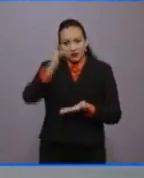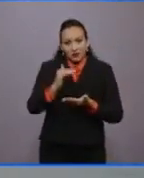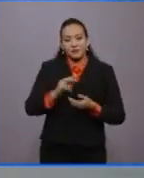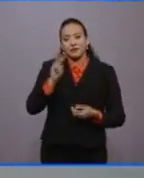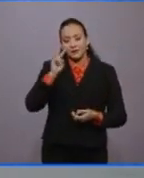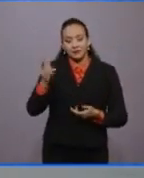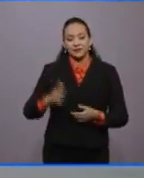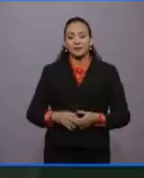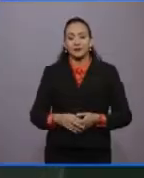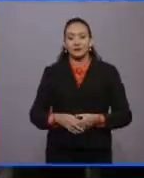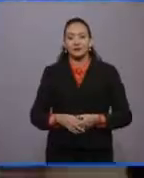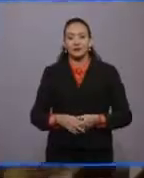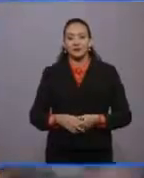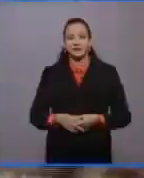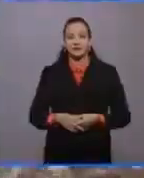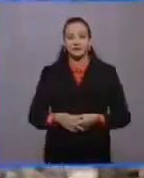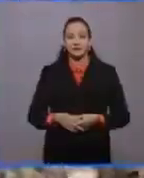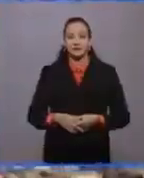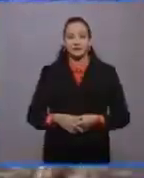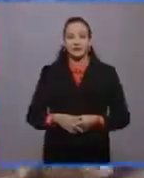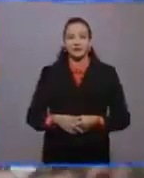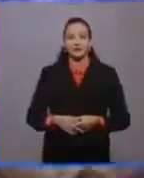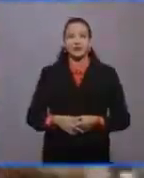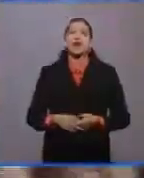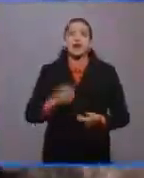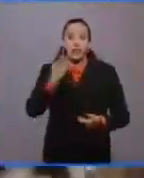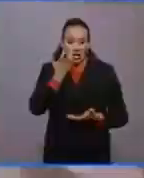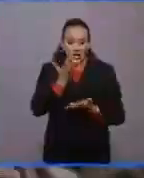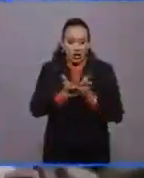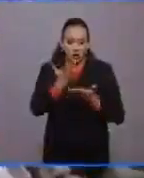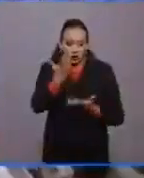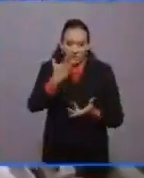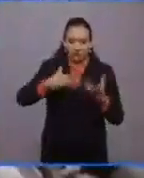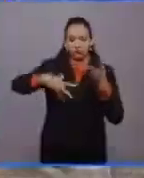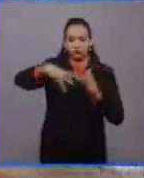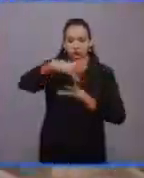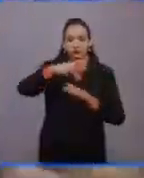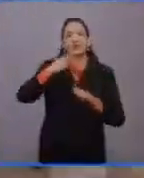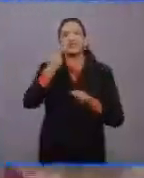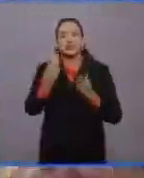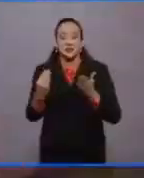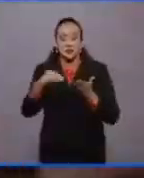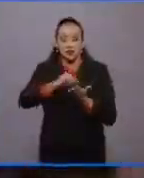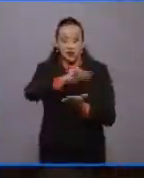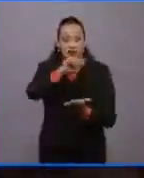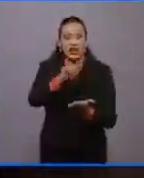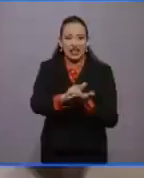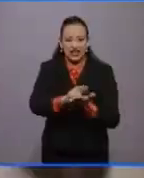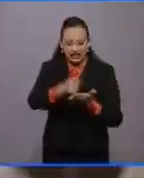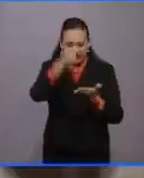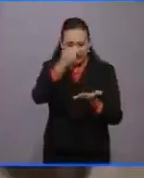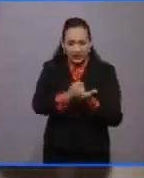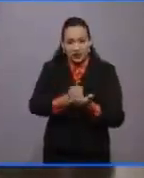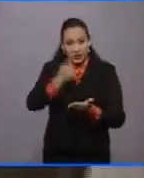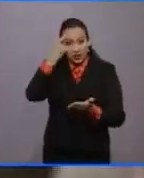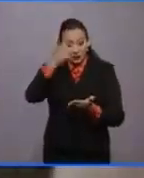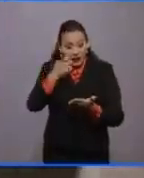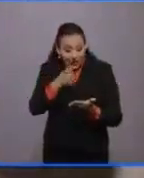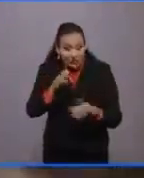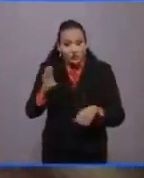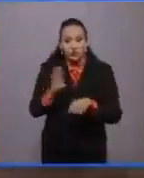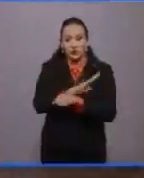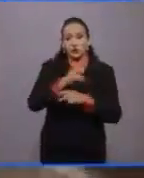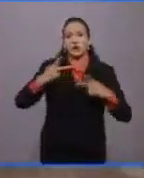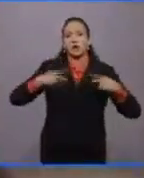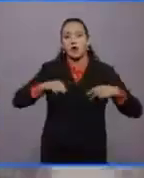UNAM. El modelo de economía circular requiere de legislaciones urgentes para poder aportar sus beneficios